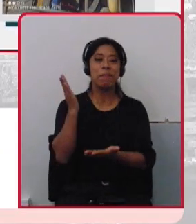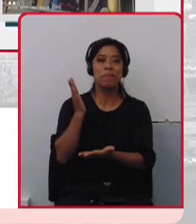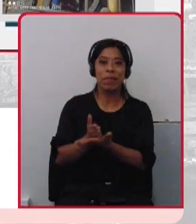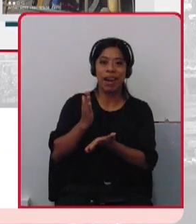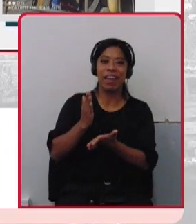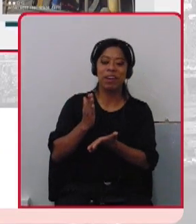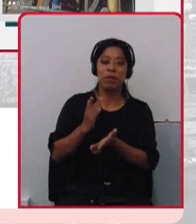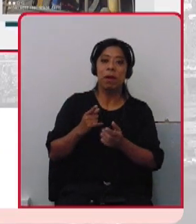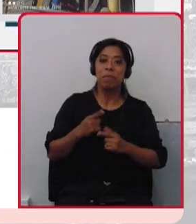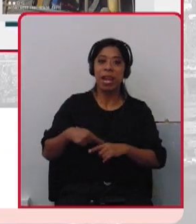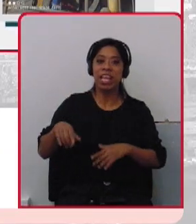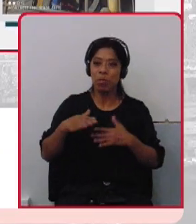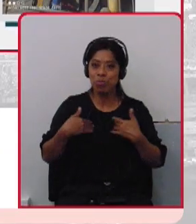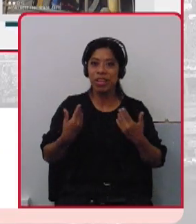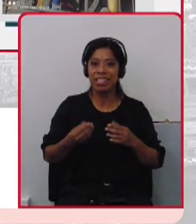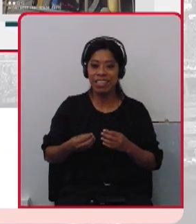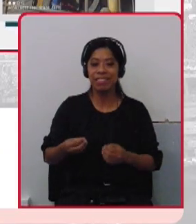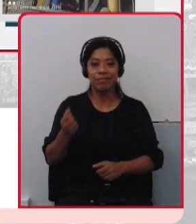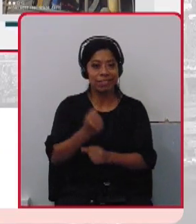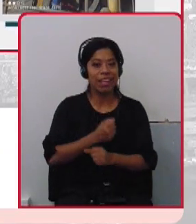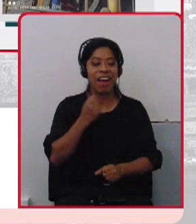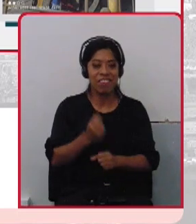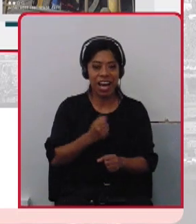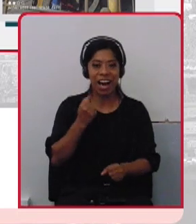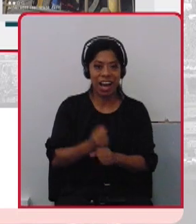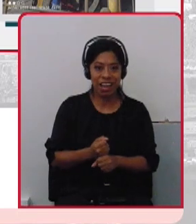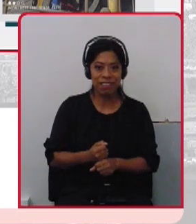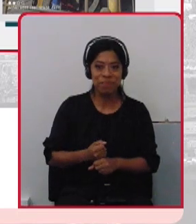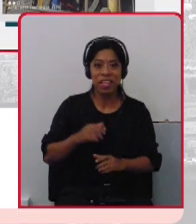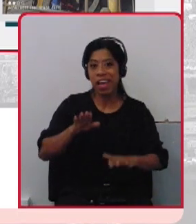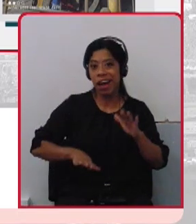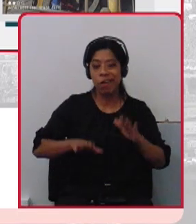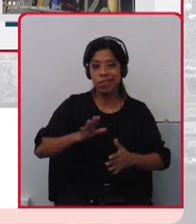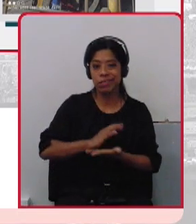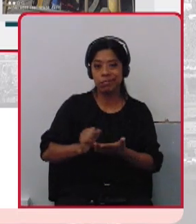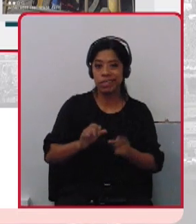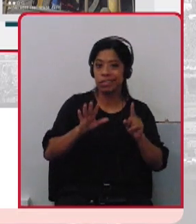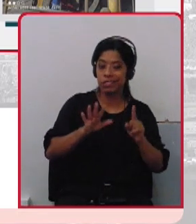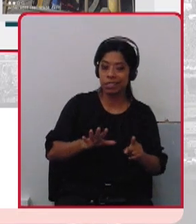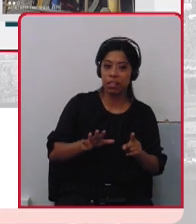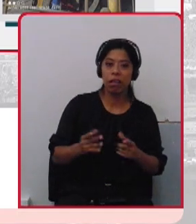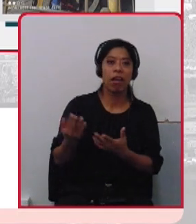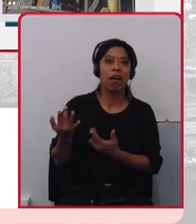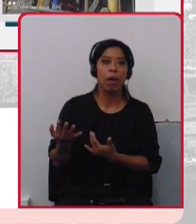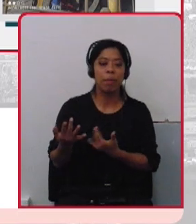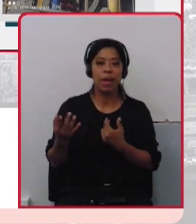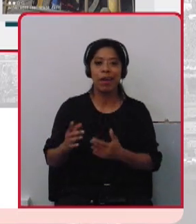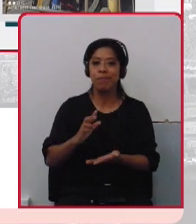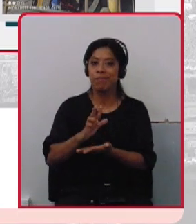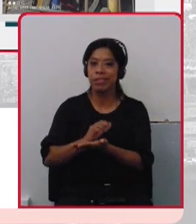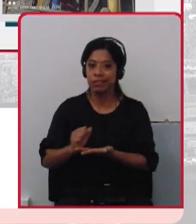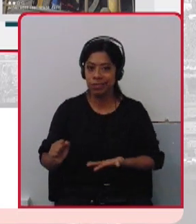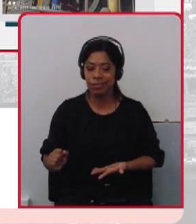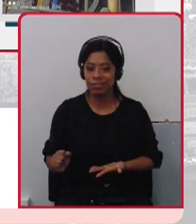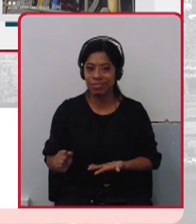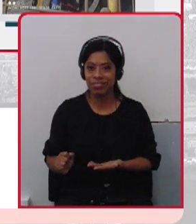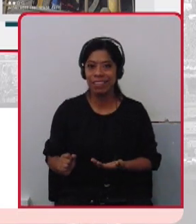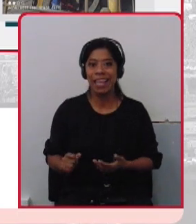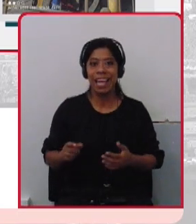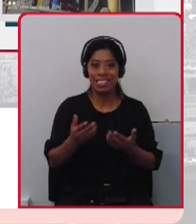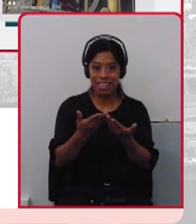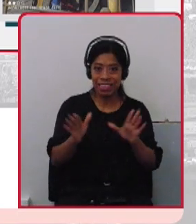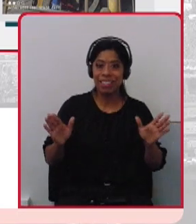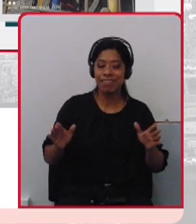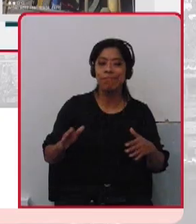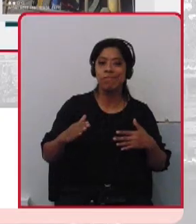tipo para poder hacer los trabajos que a veces son de 6 meses, que están esperando o 3 meses. Es una ventana de